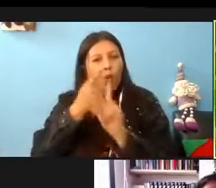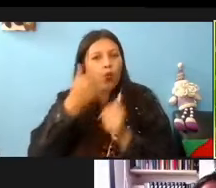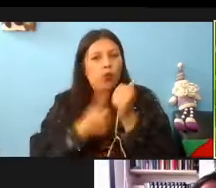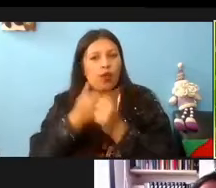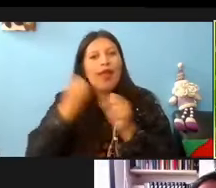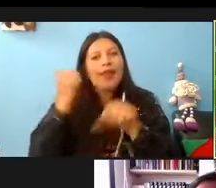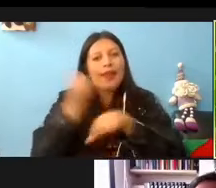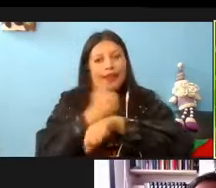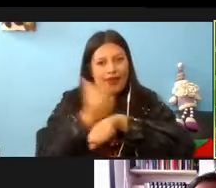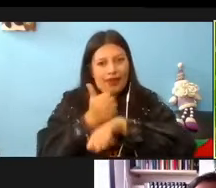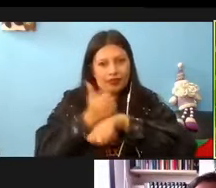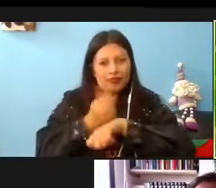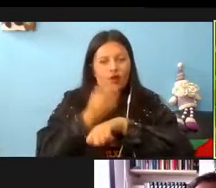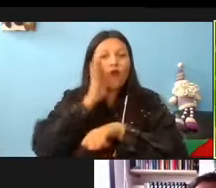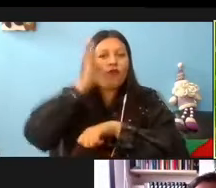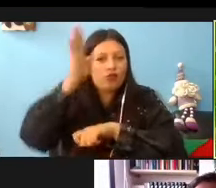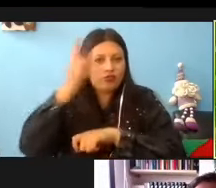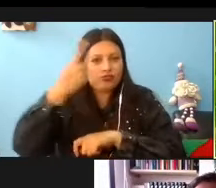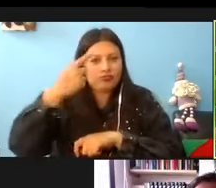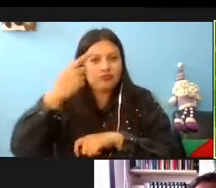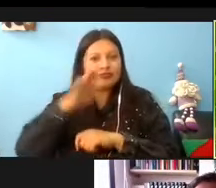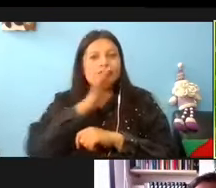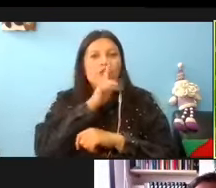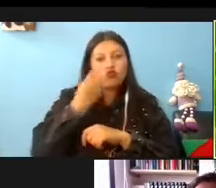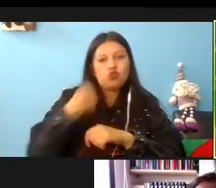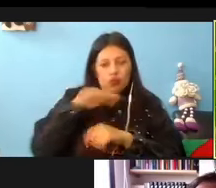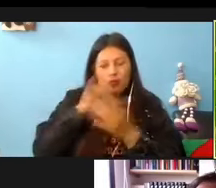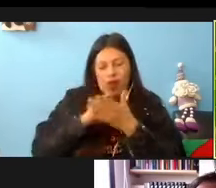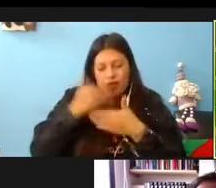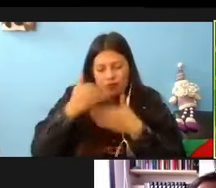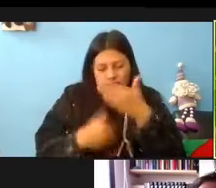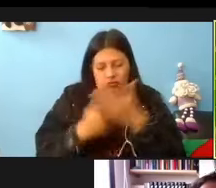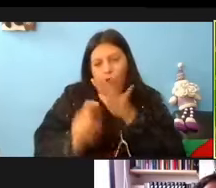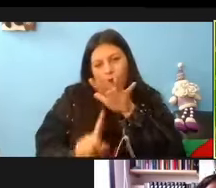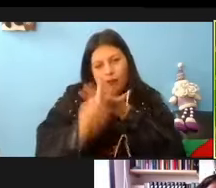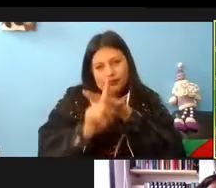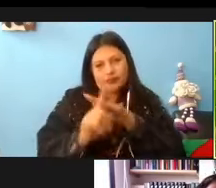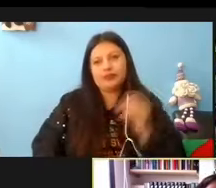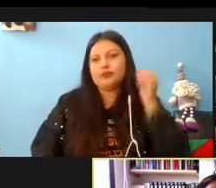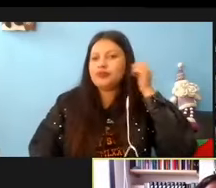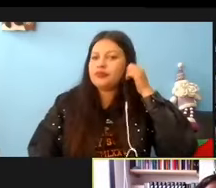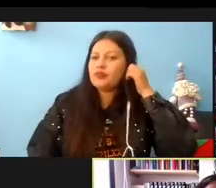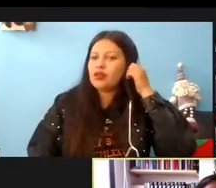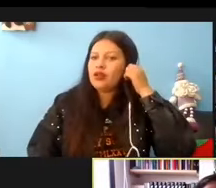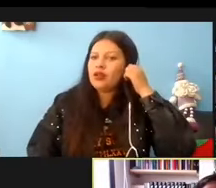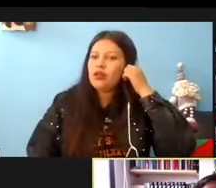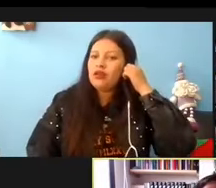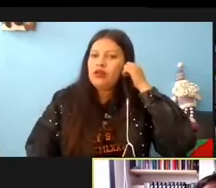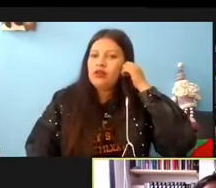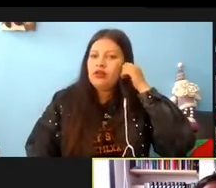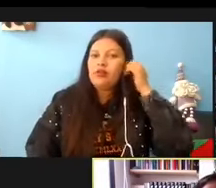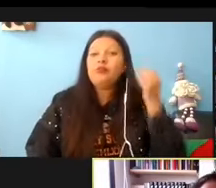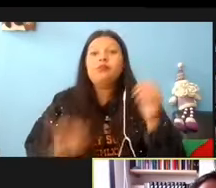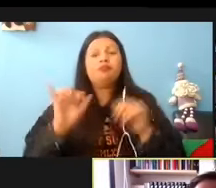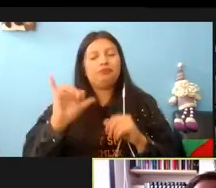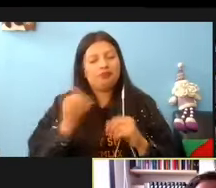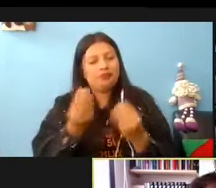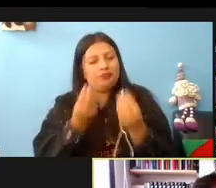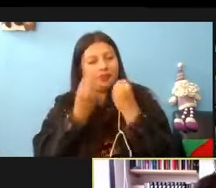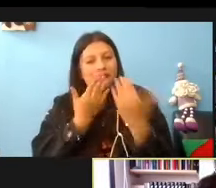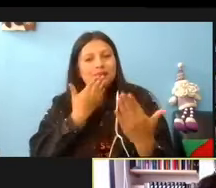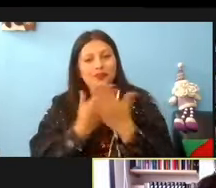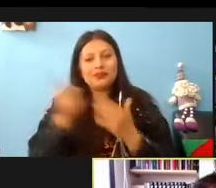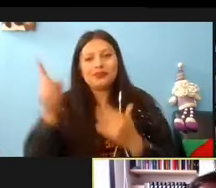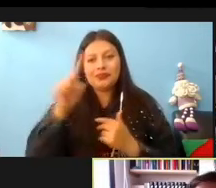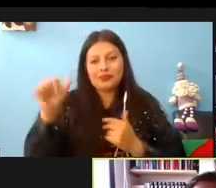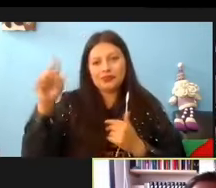como tarea para quienes hemos estado en esta iniciativa. Sí, muchas gracias, Sandra.